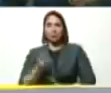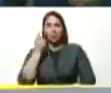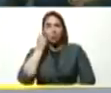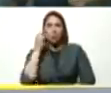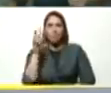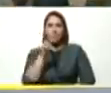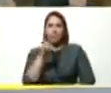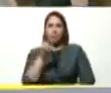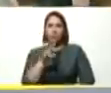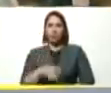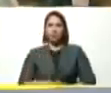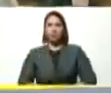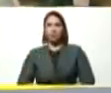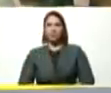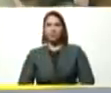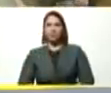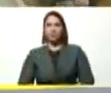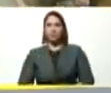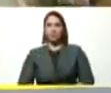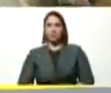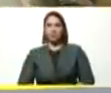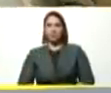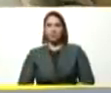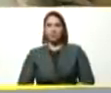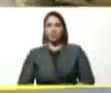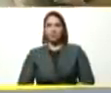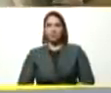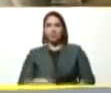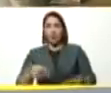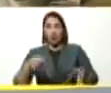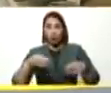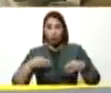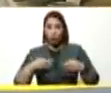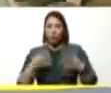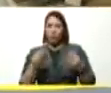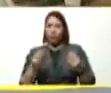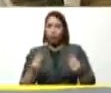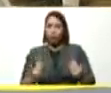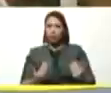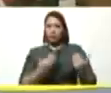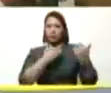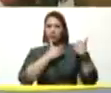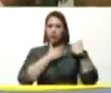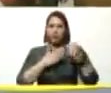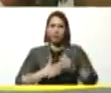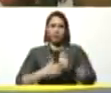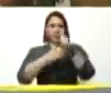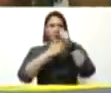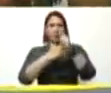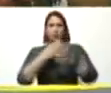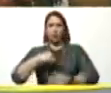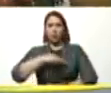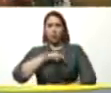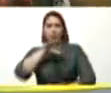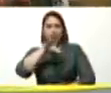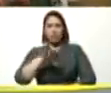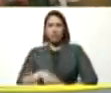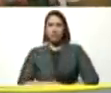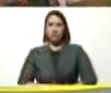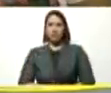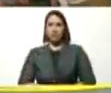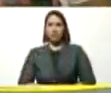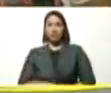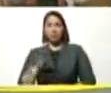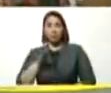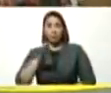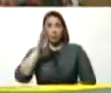venezolana. Bueno, que asume tanta responsabilidad, tanto liderazgo en nuestro país. El